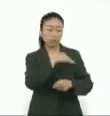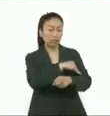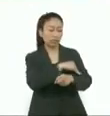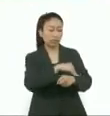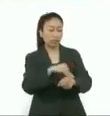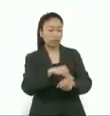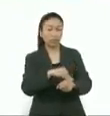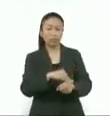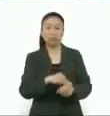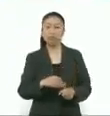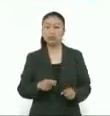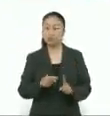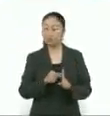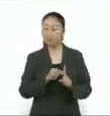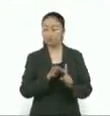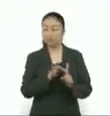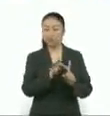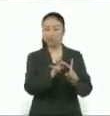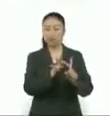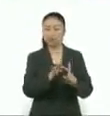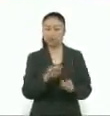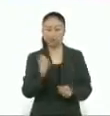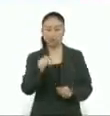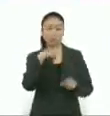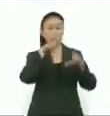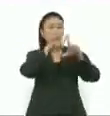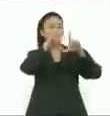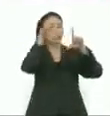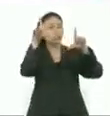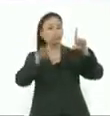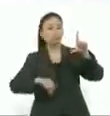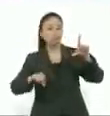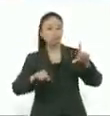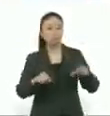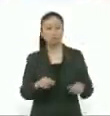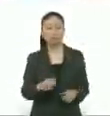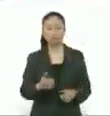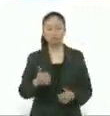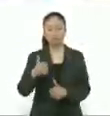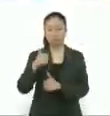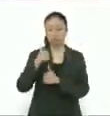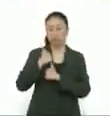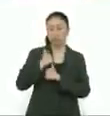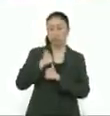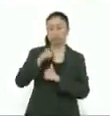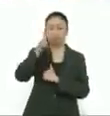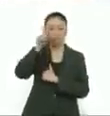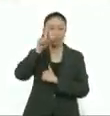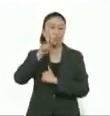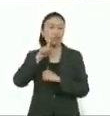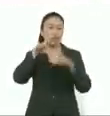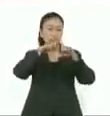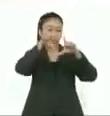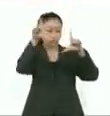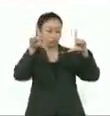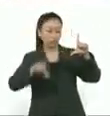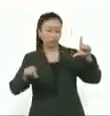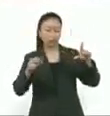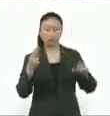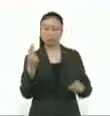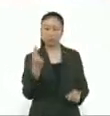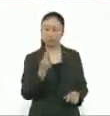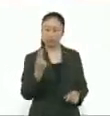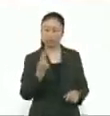también de este México, que mucho necesita de este ejército guerrero de mujeres luminosas,